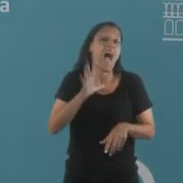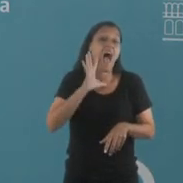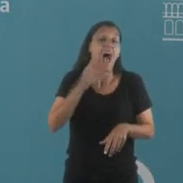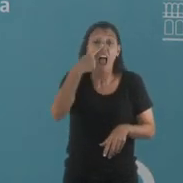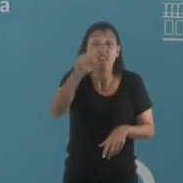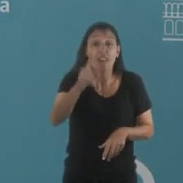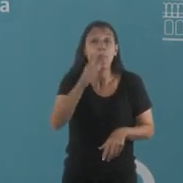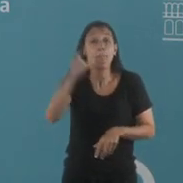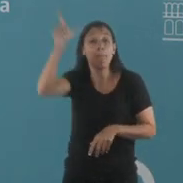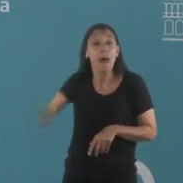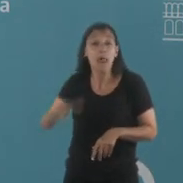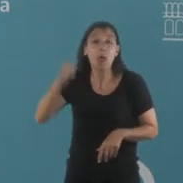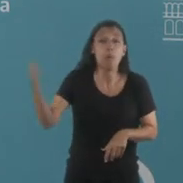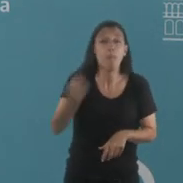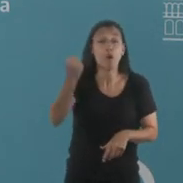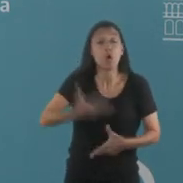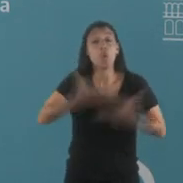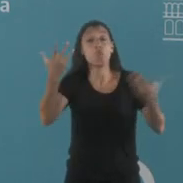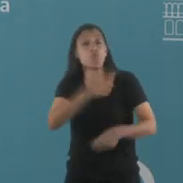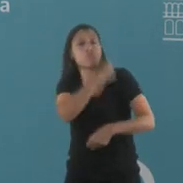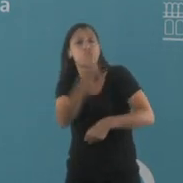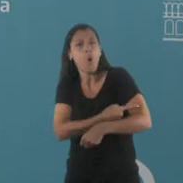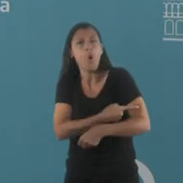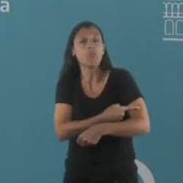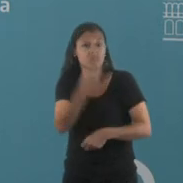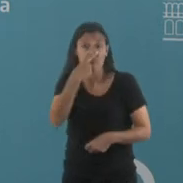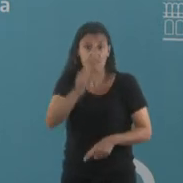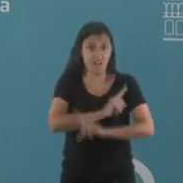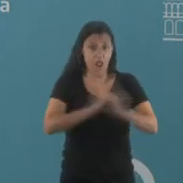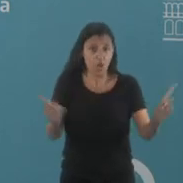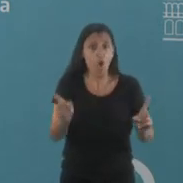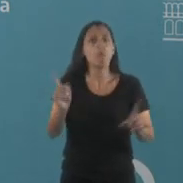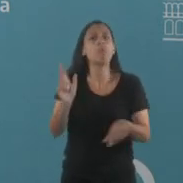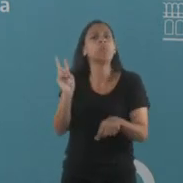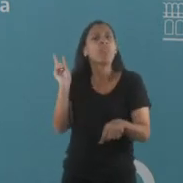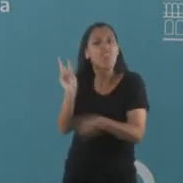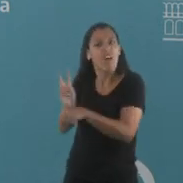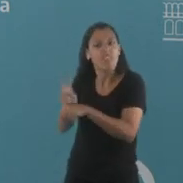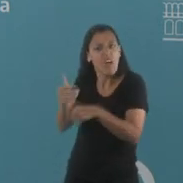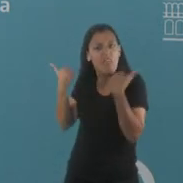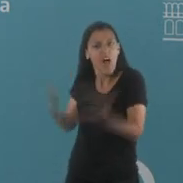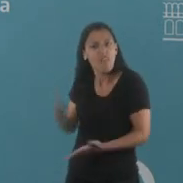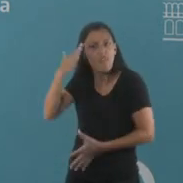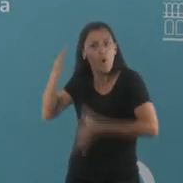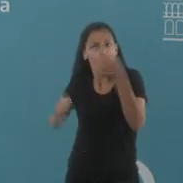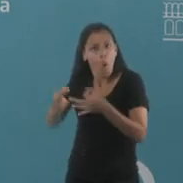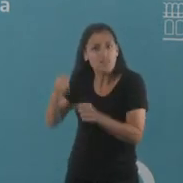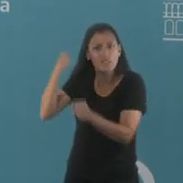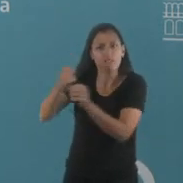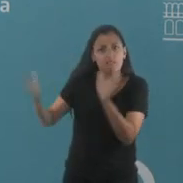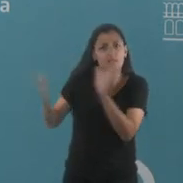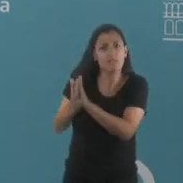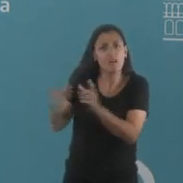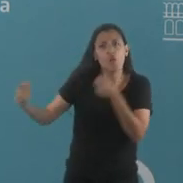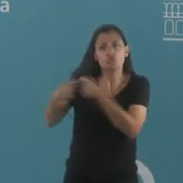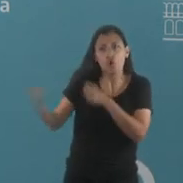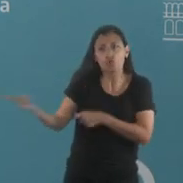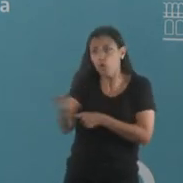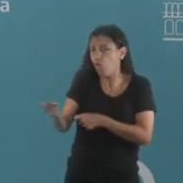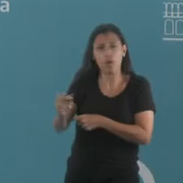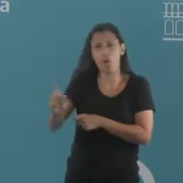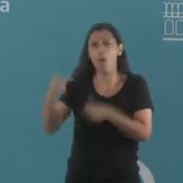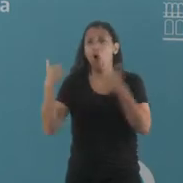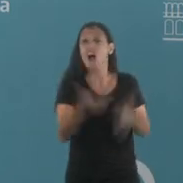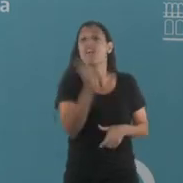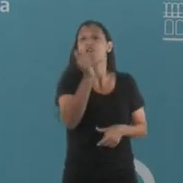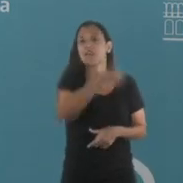mano de obra que se inmola por defender a jueces que tampoco trabajan para ellos, que trabajan para defender a los poderosos de